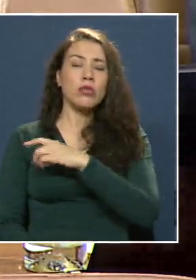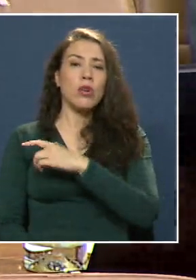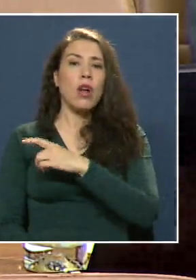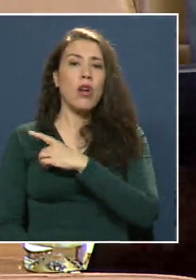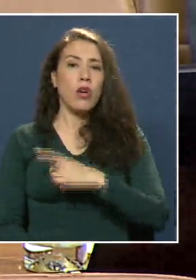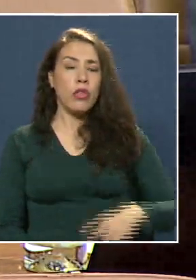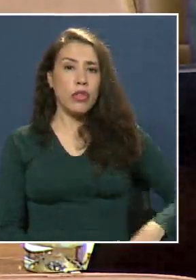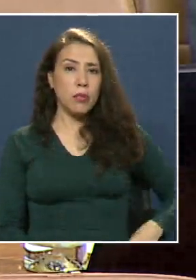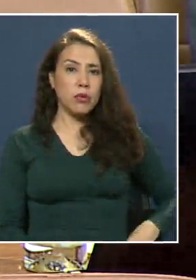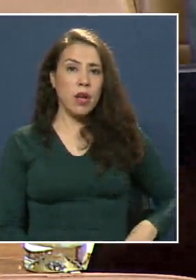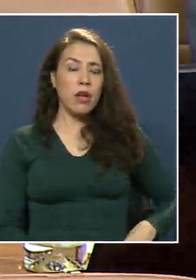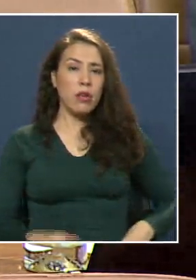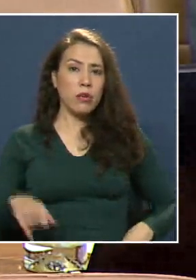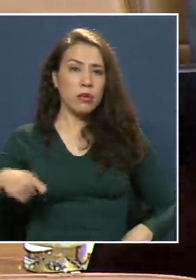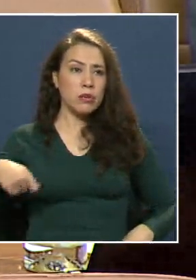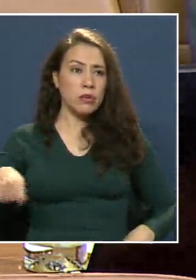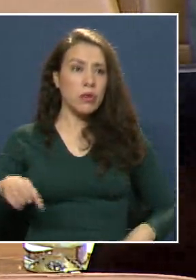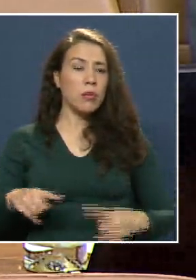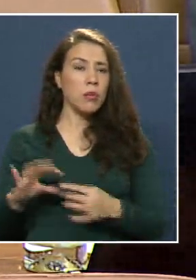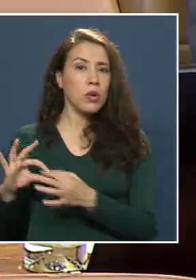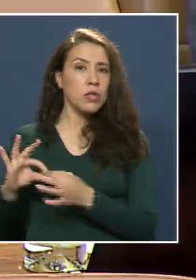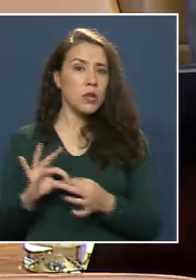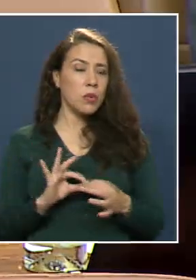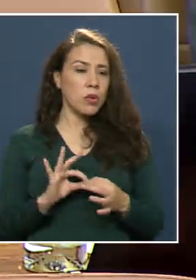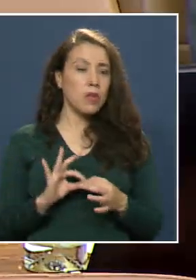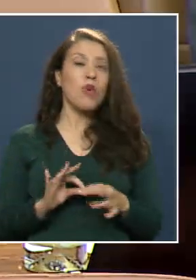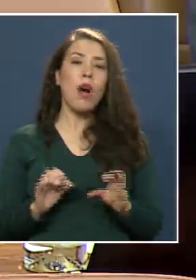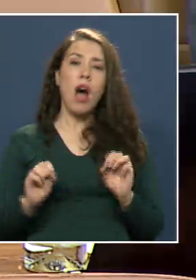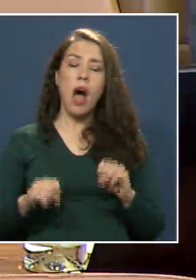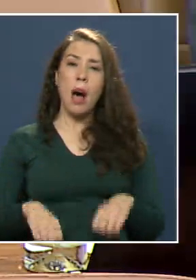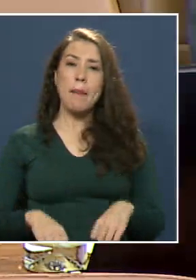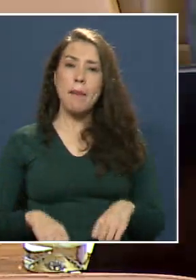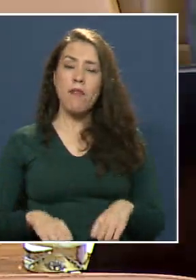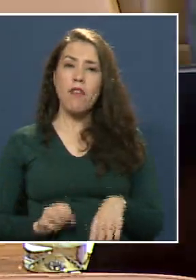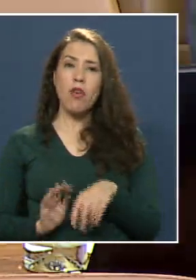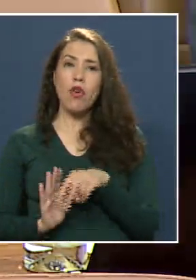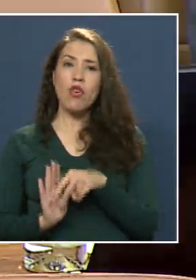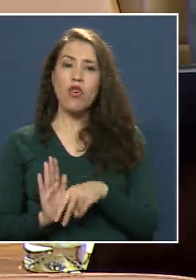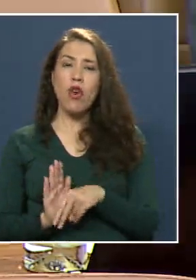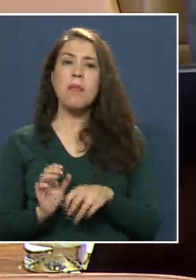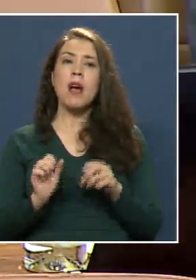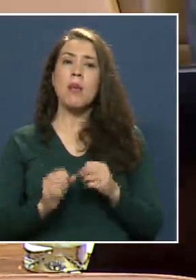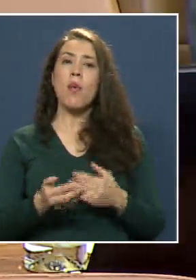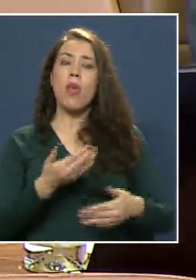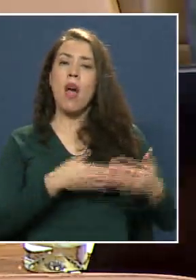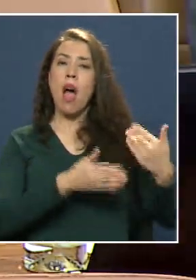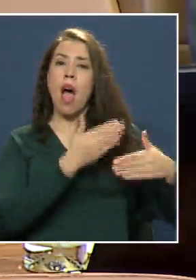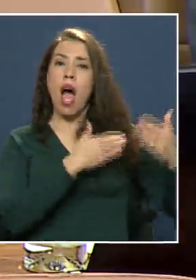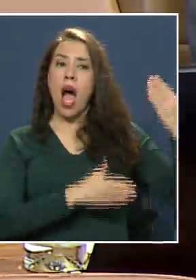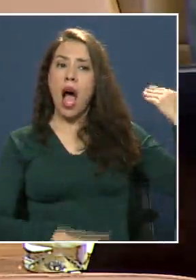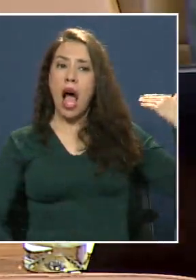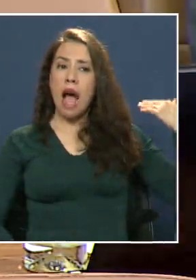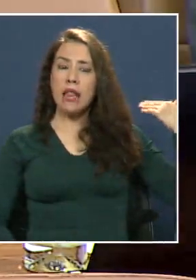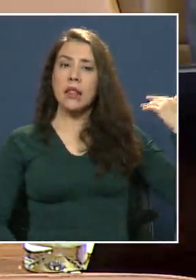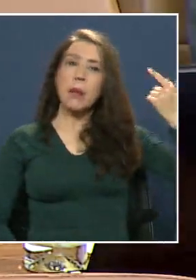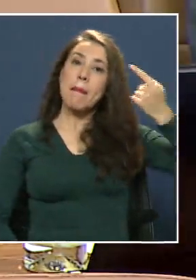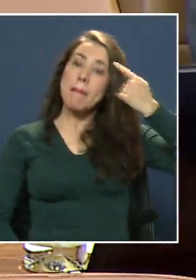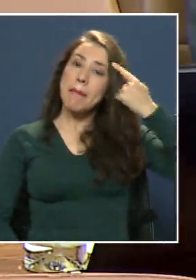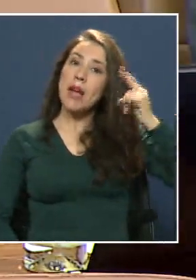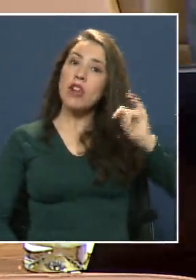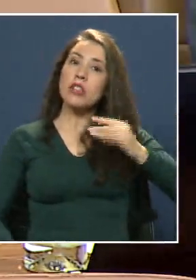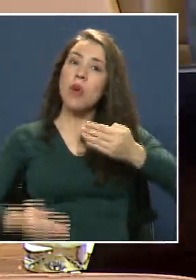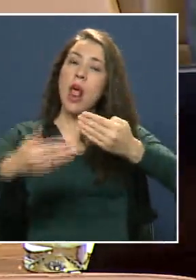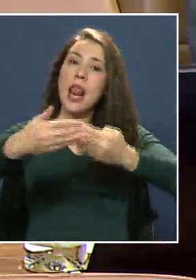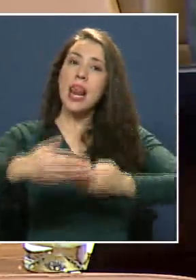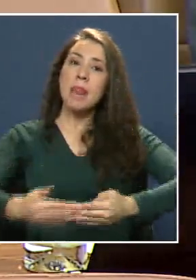a nosotros. Por eso es que aprobamos una norma de retroactividad, pero con un límite que